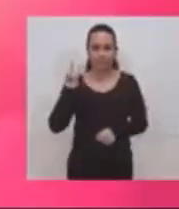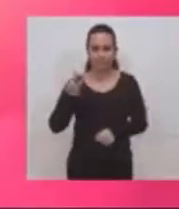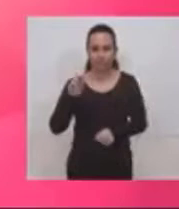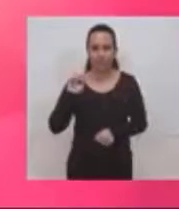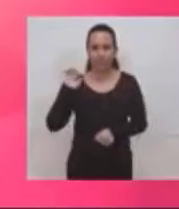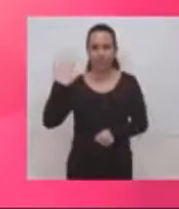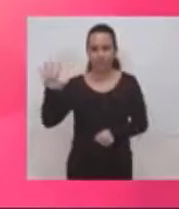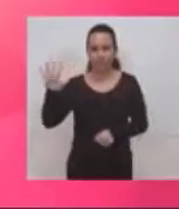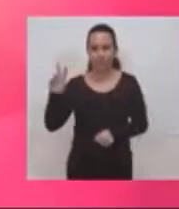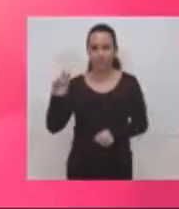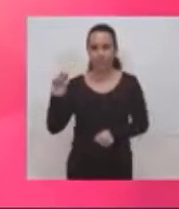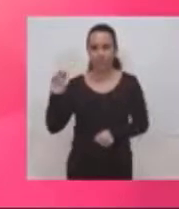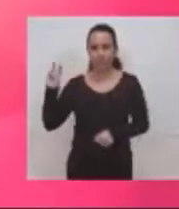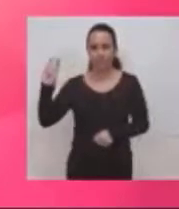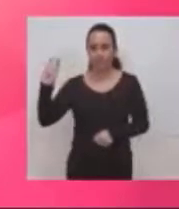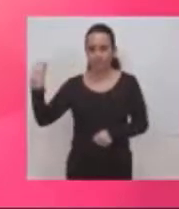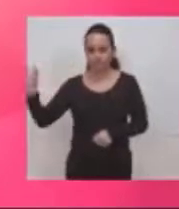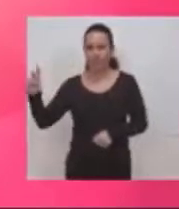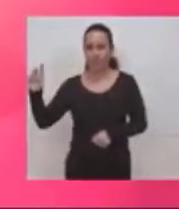762542.